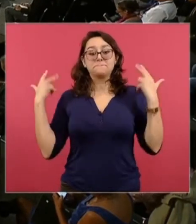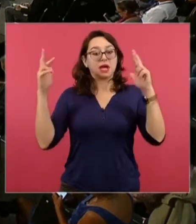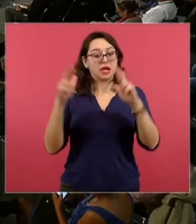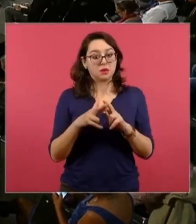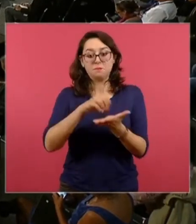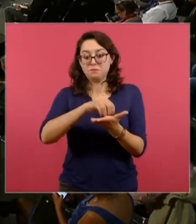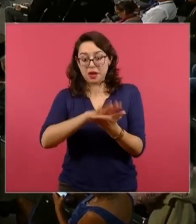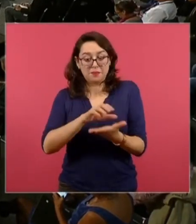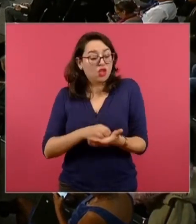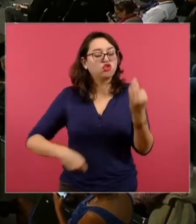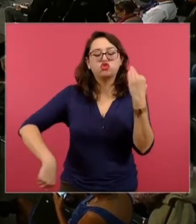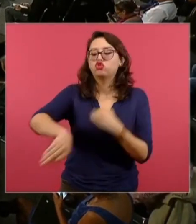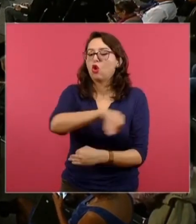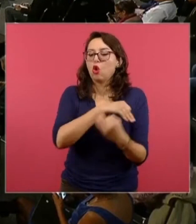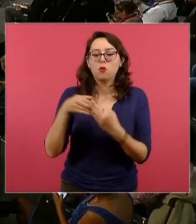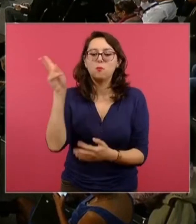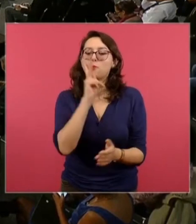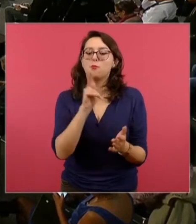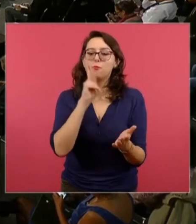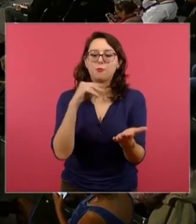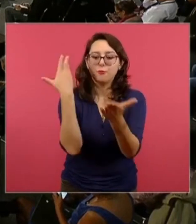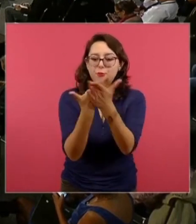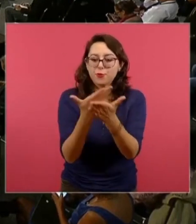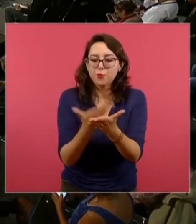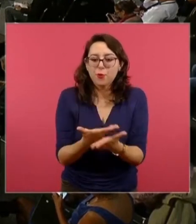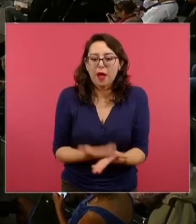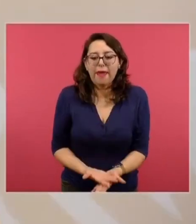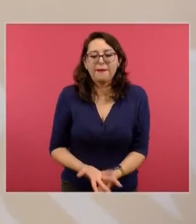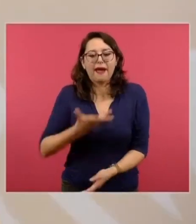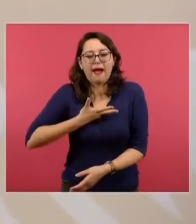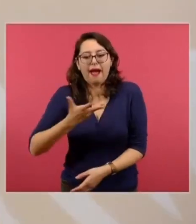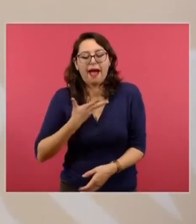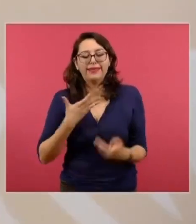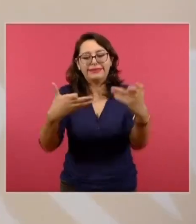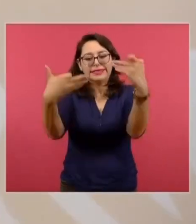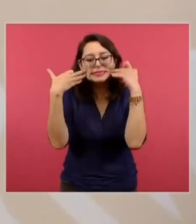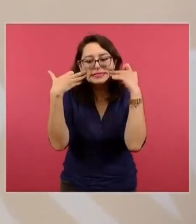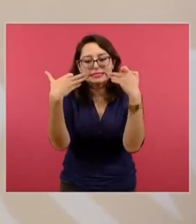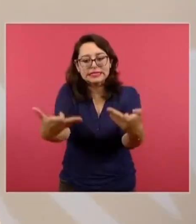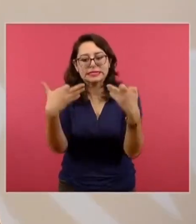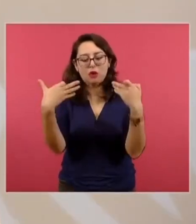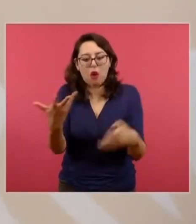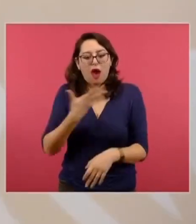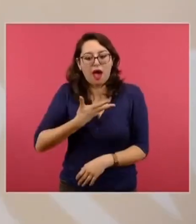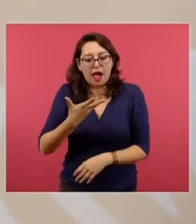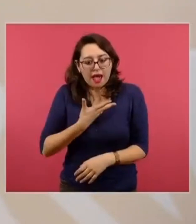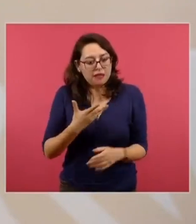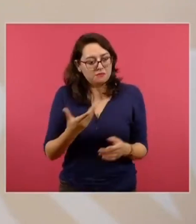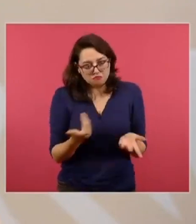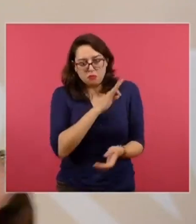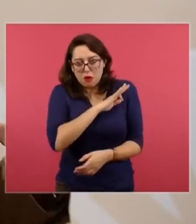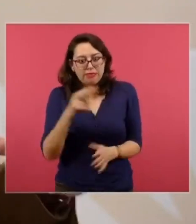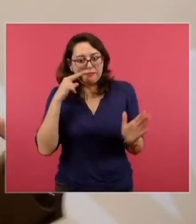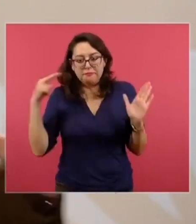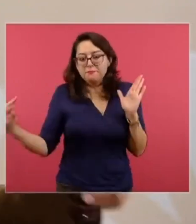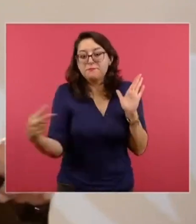tenemos evidencias de cómo fueron dándose las convocatorias en las redes sociales. Se integraron a